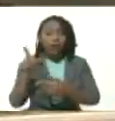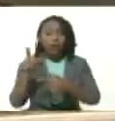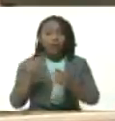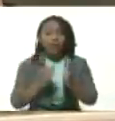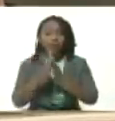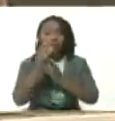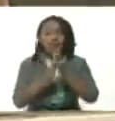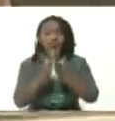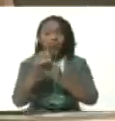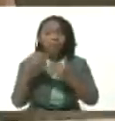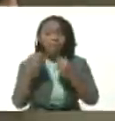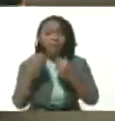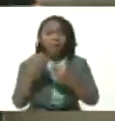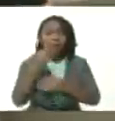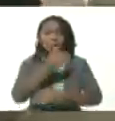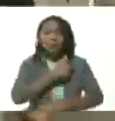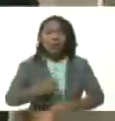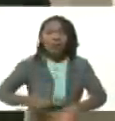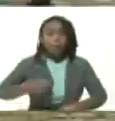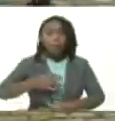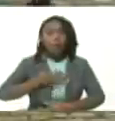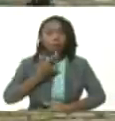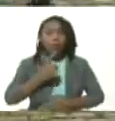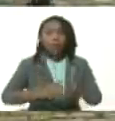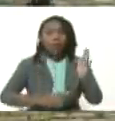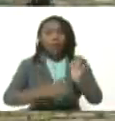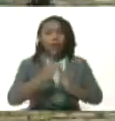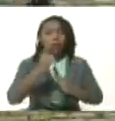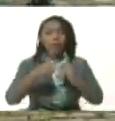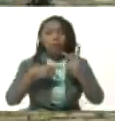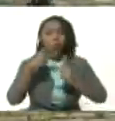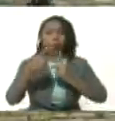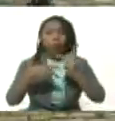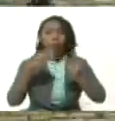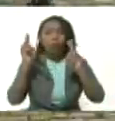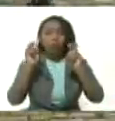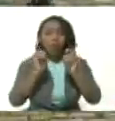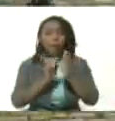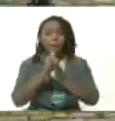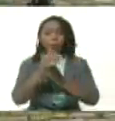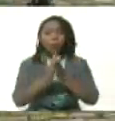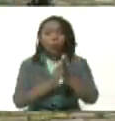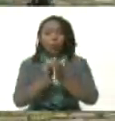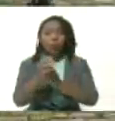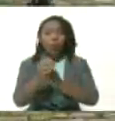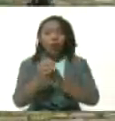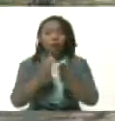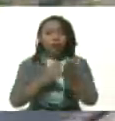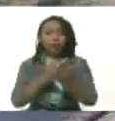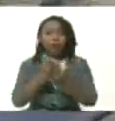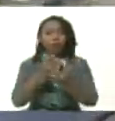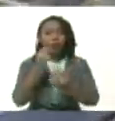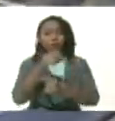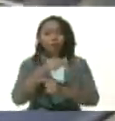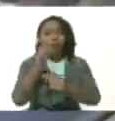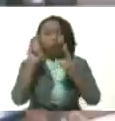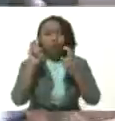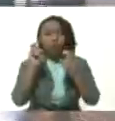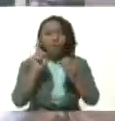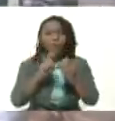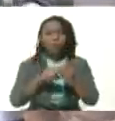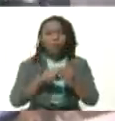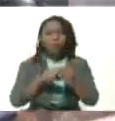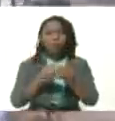emprendedores para que el Ejecutivo Nacional pueda desarrollar las políticas con los nuevos emprendedores a través de ese nuevo registro,